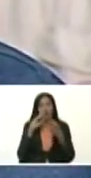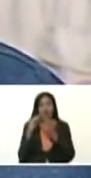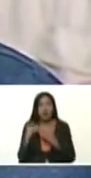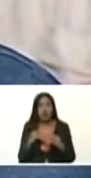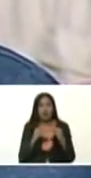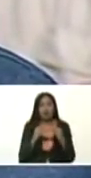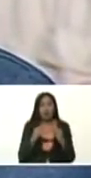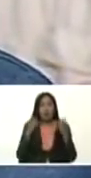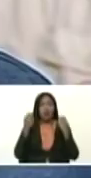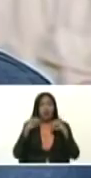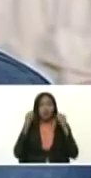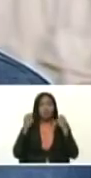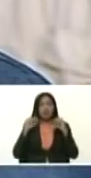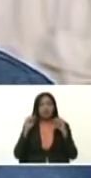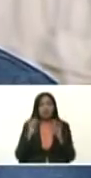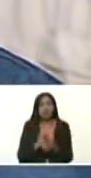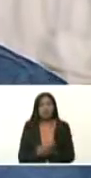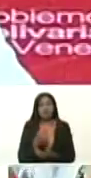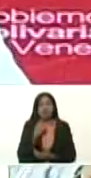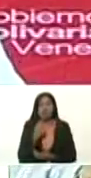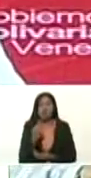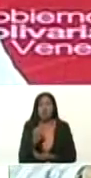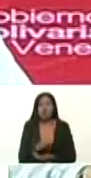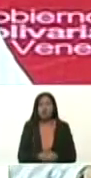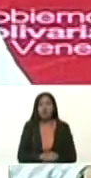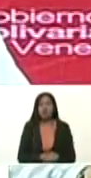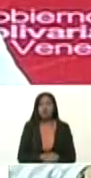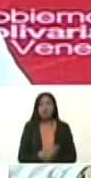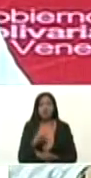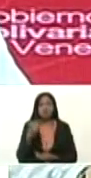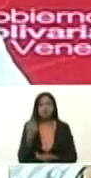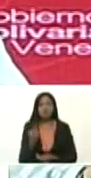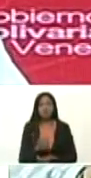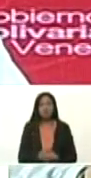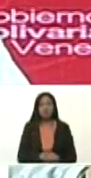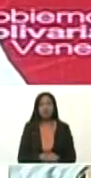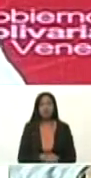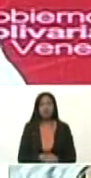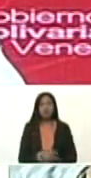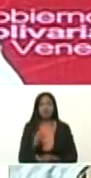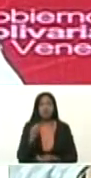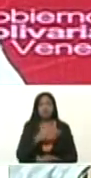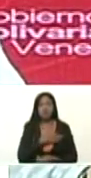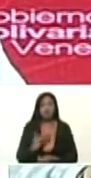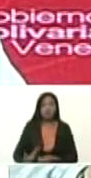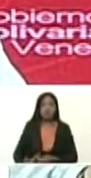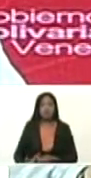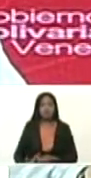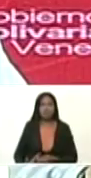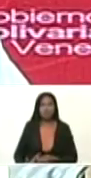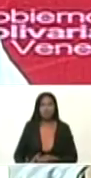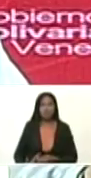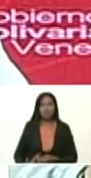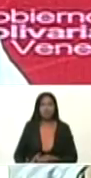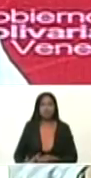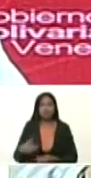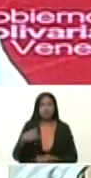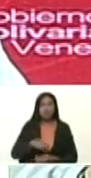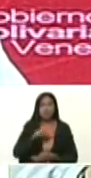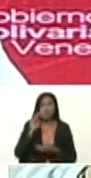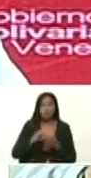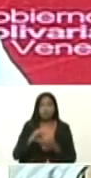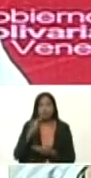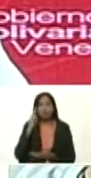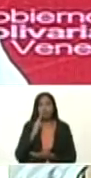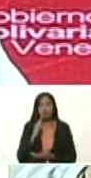y mejorarlas en las prácticas. Yo digo lo siguiente, Mariani. Dígame, presidente, lo escucho. Si el presidente de la República es un presidente